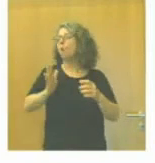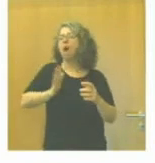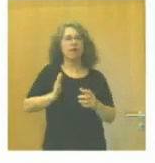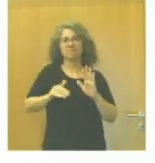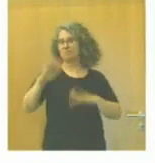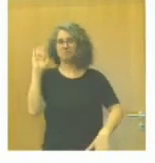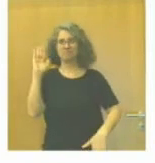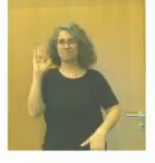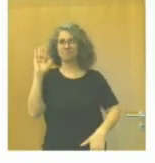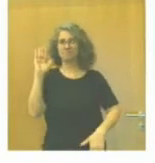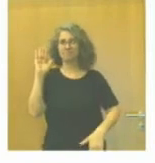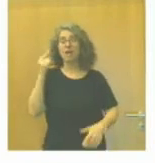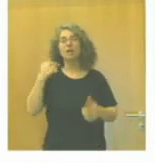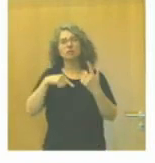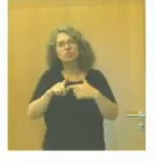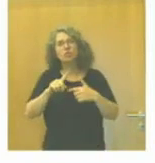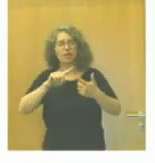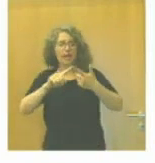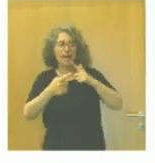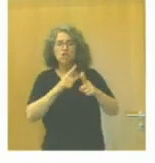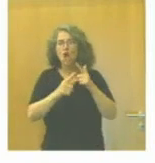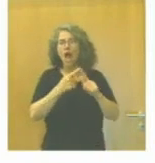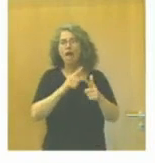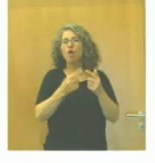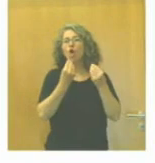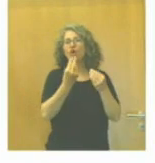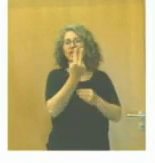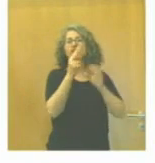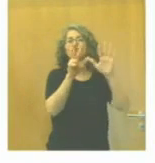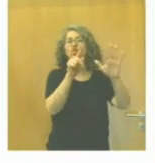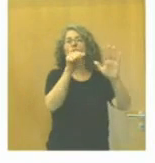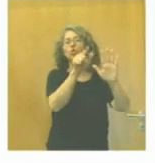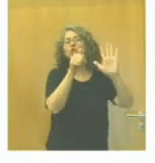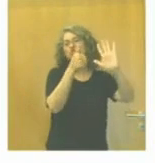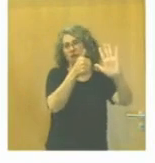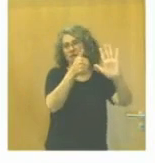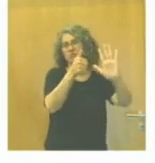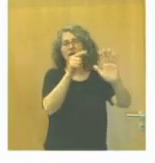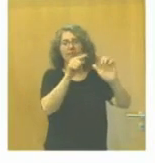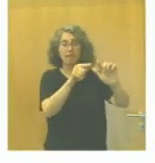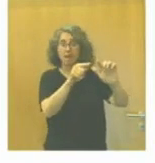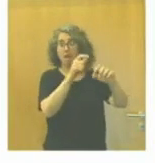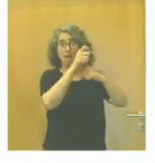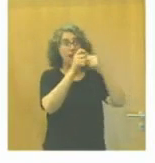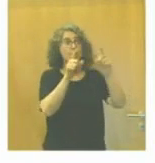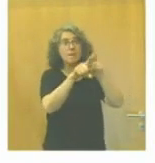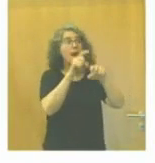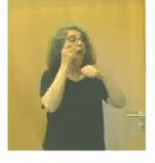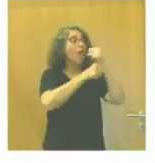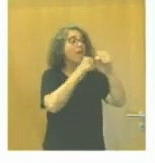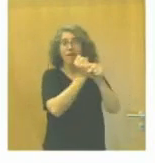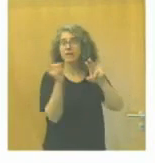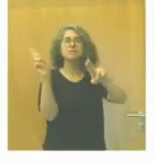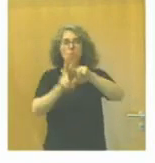mujeres, en relación a el 28.6% de esa franja etaria de que son los que se quitan